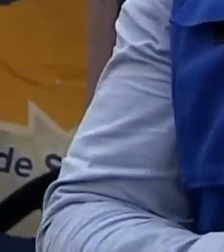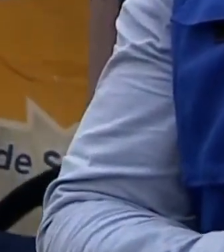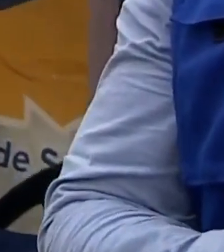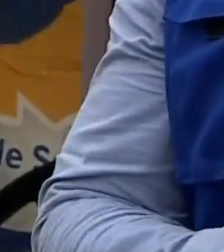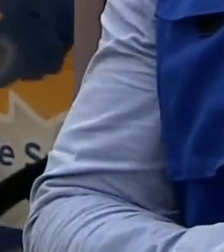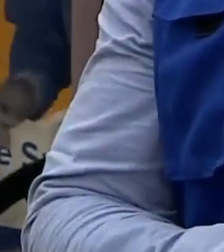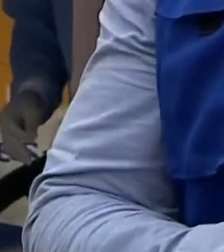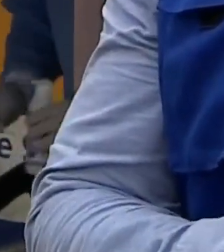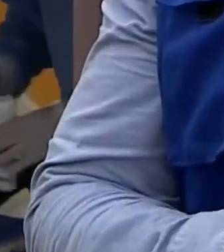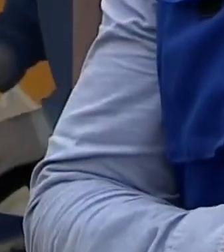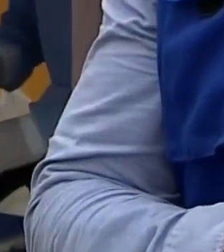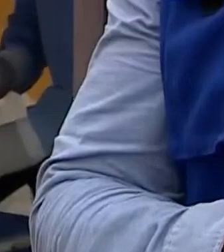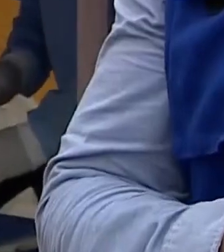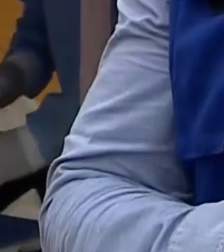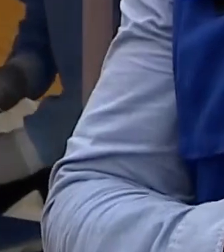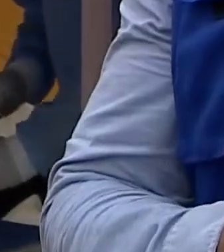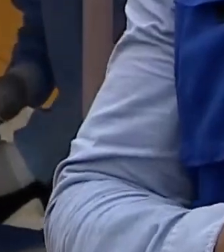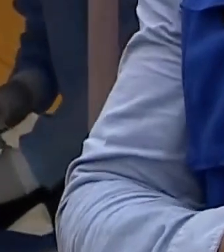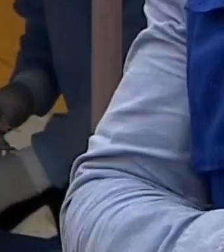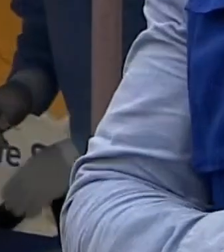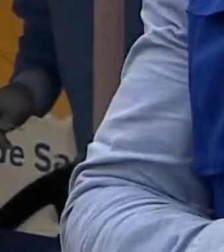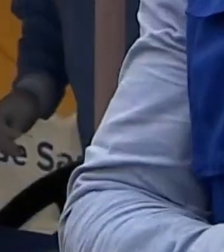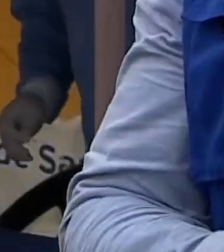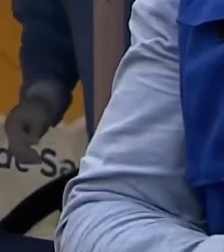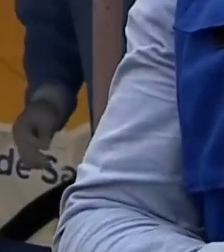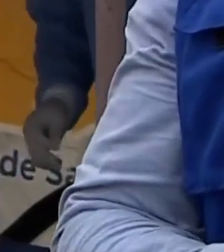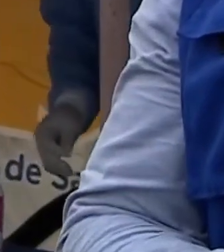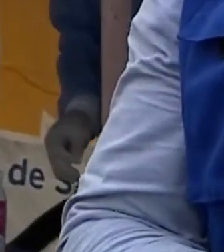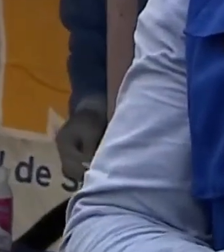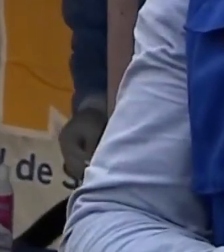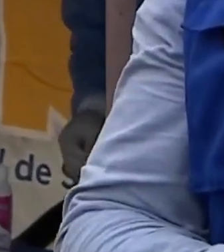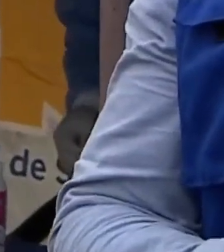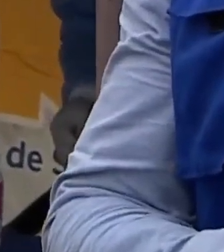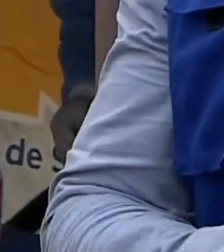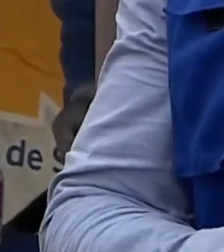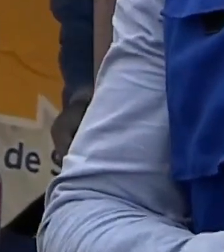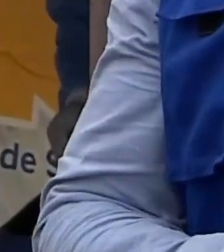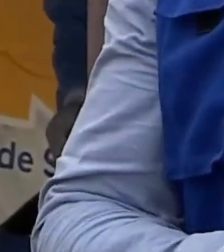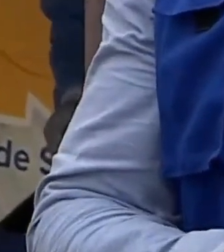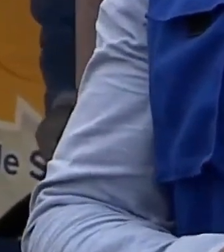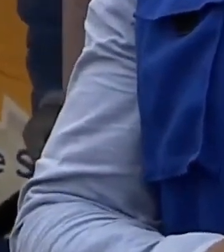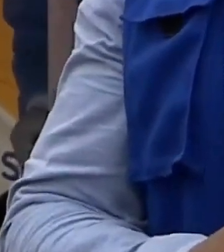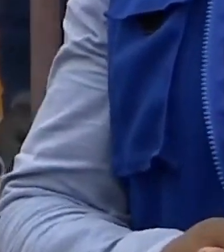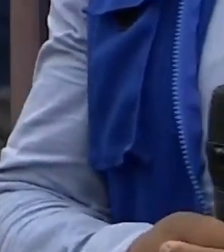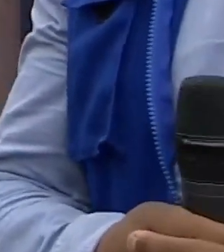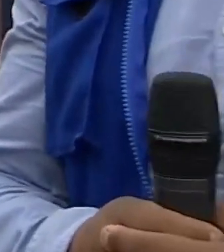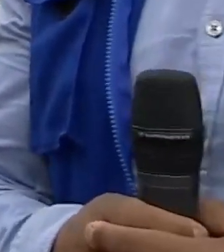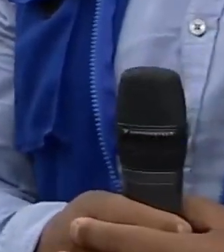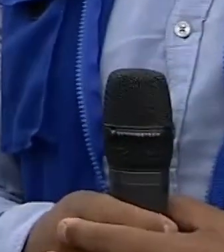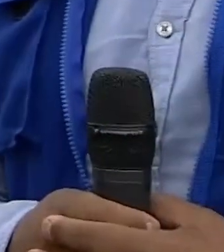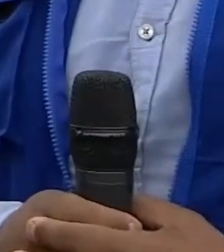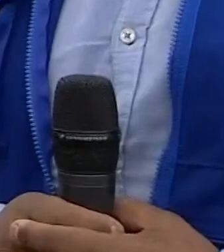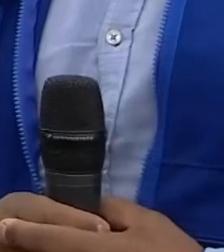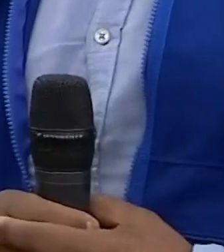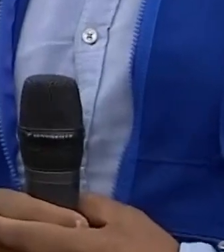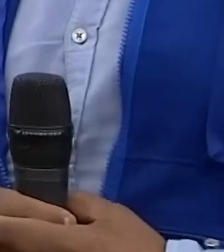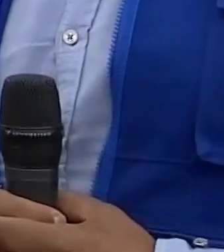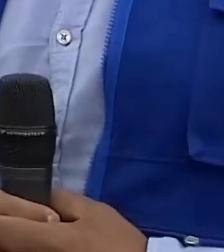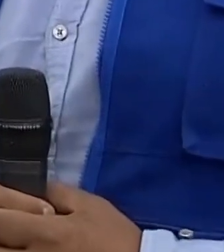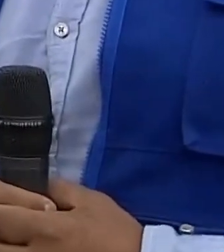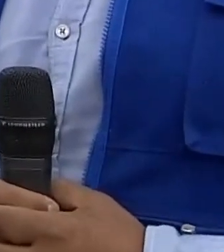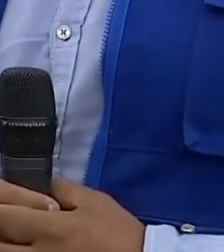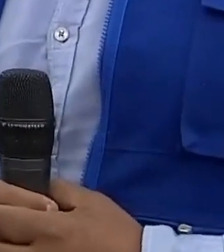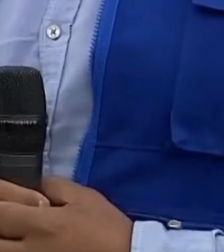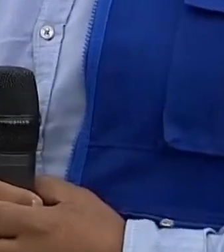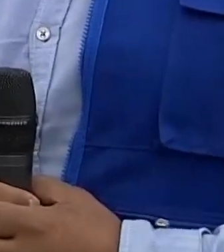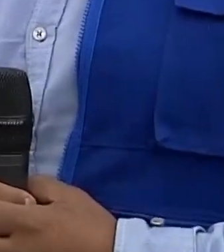de los planes que se tienen a nivel de distritos para poder combatir la anemia, que es algo reincidente. No lo hemos logrado erradicar y es